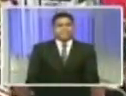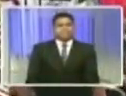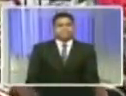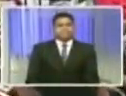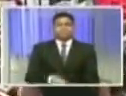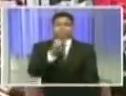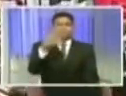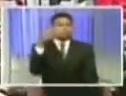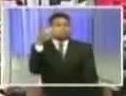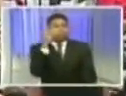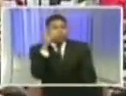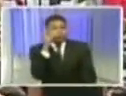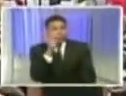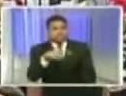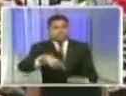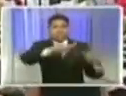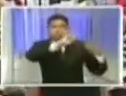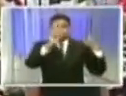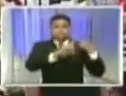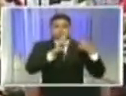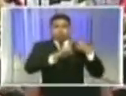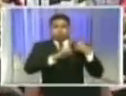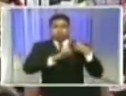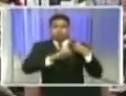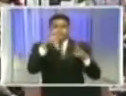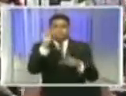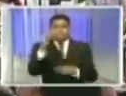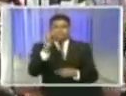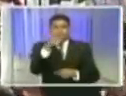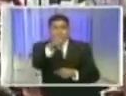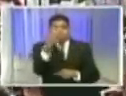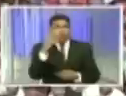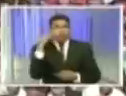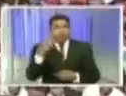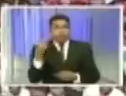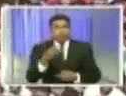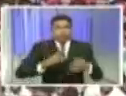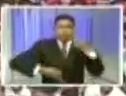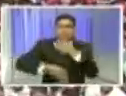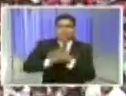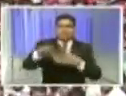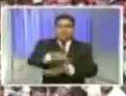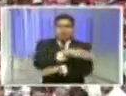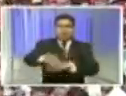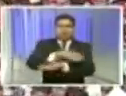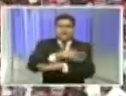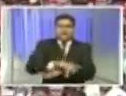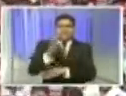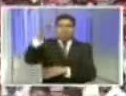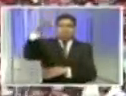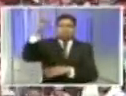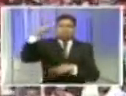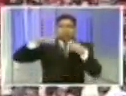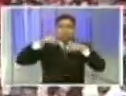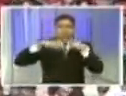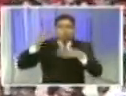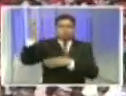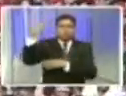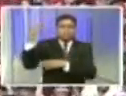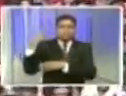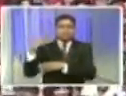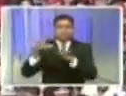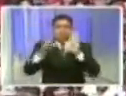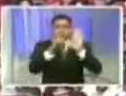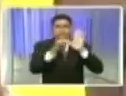Potro, ¿tú escuchaste la segunda tarea que le di al pueblo, a la juventud? Ir a las calles, a los semáforos, a los barrios, a los liceos, con